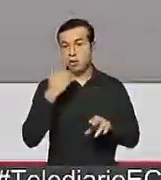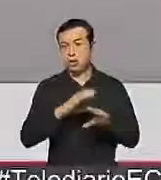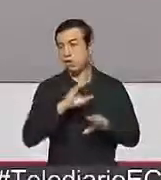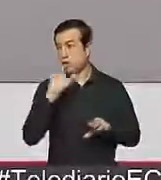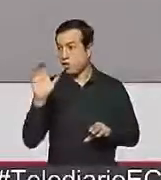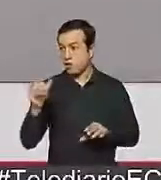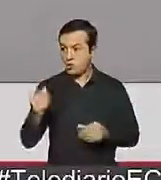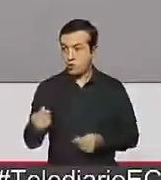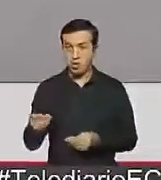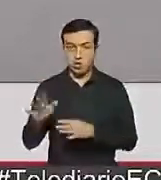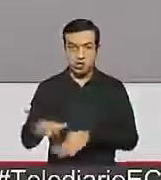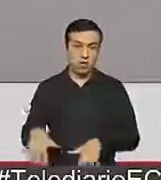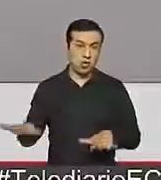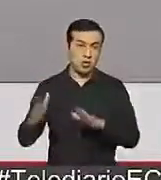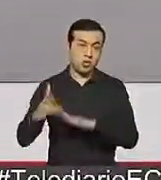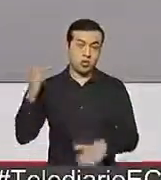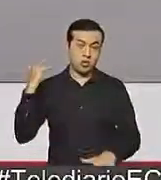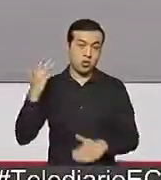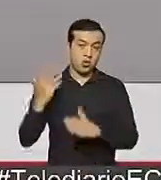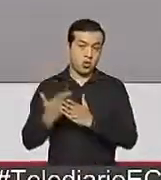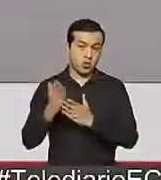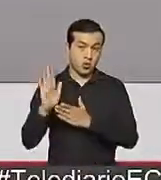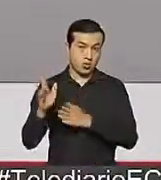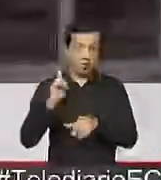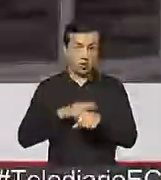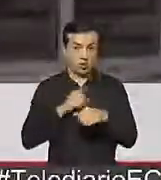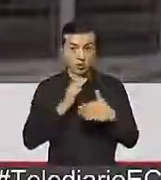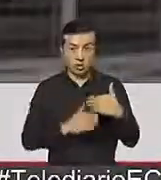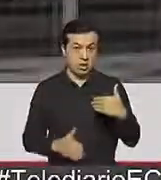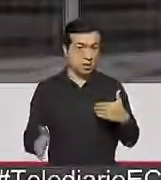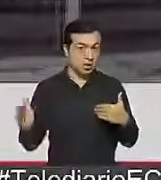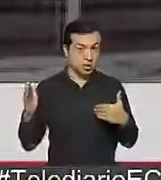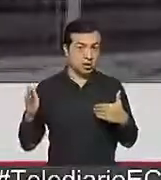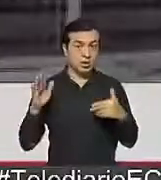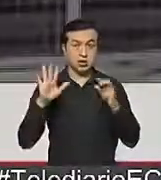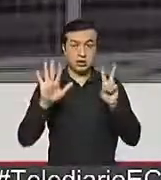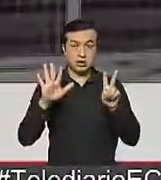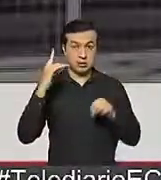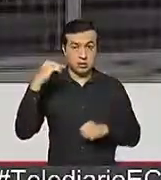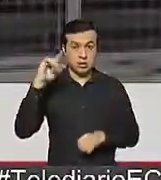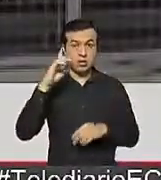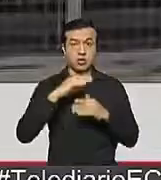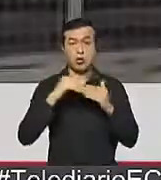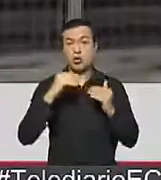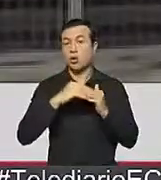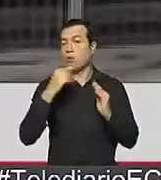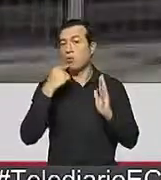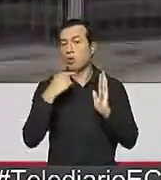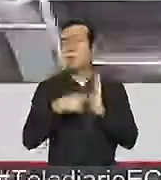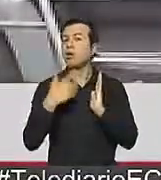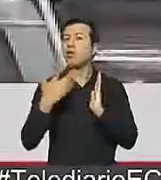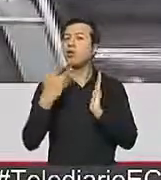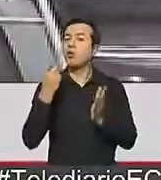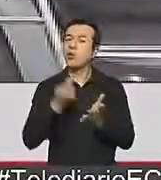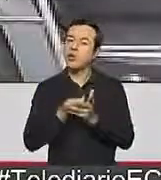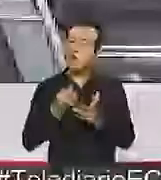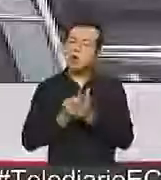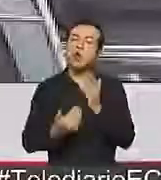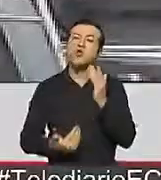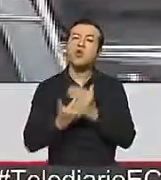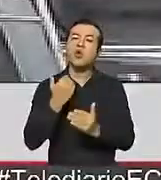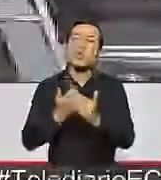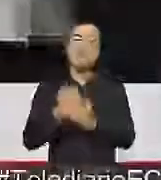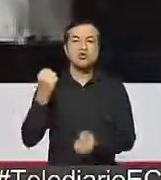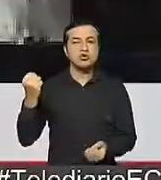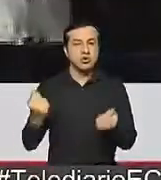que requeriría la ciudad en la época contratada y su ejecución. Con esos 7 millones de dólares, por ejemplo, se pudo fortalecer la flota de recolectores